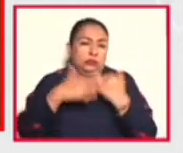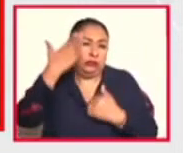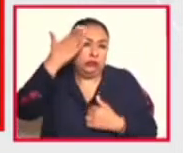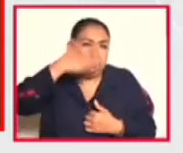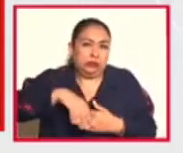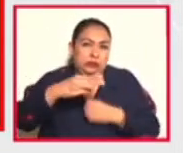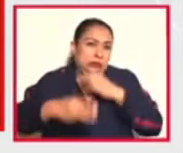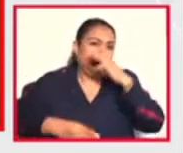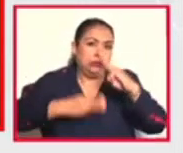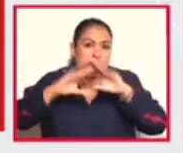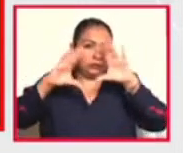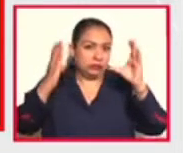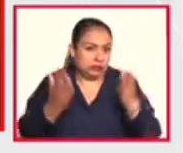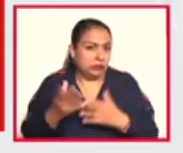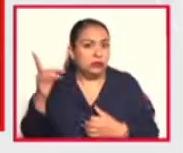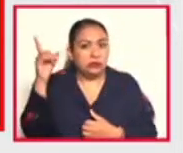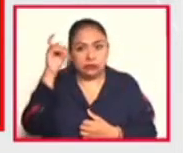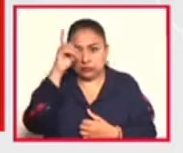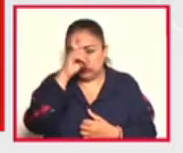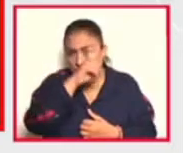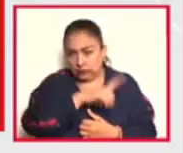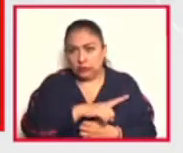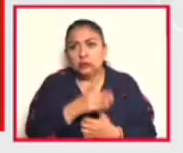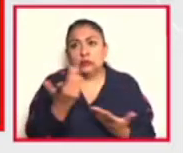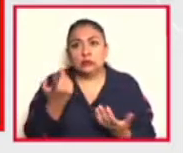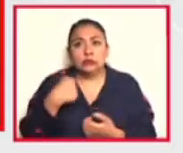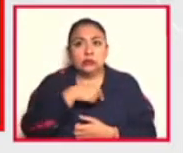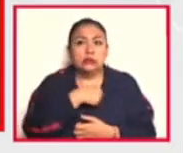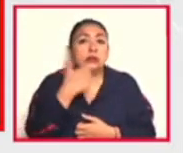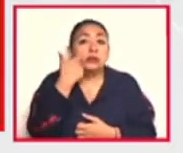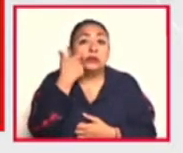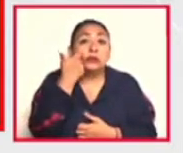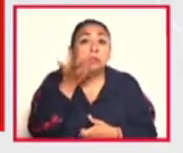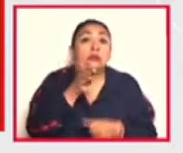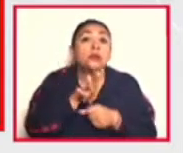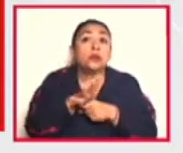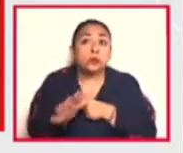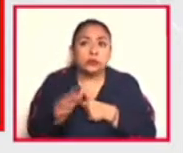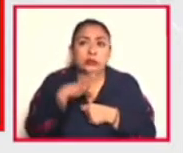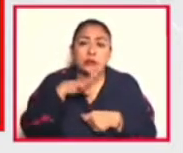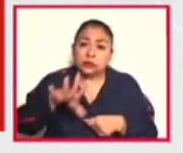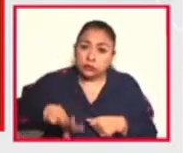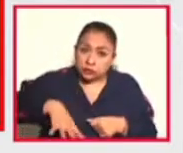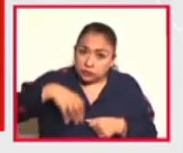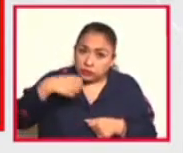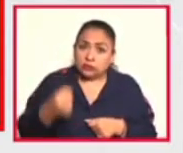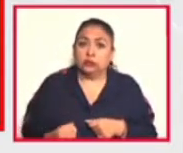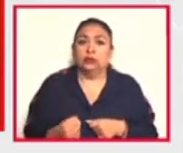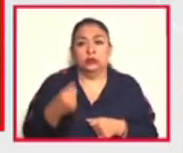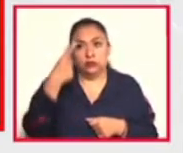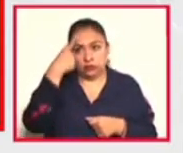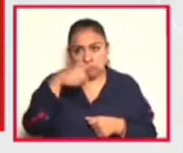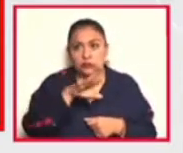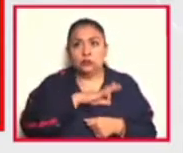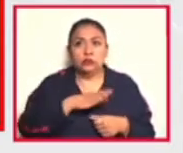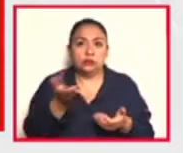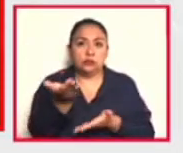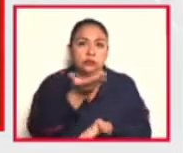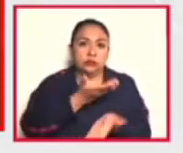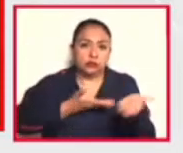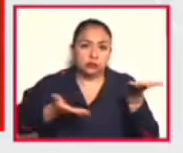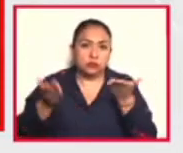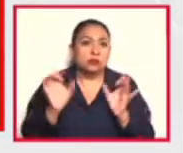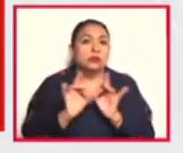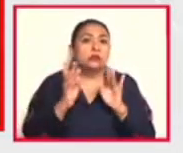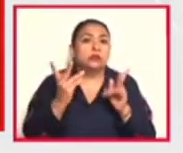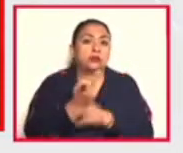han sido difíciles, y bueno, nosotros lo que queríamos era hacer un esfuerzo, literalmente, para poder compartir lo que está ocurriendo en este festival,